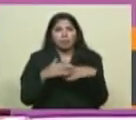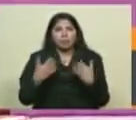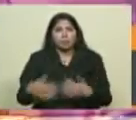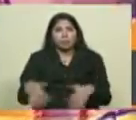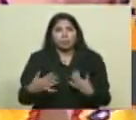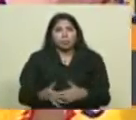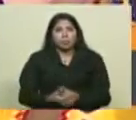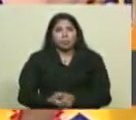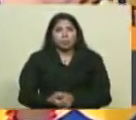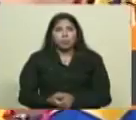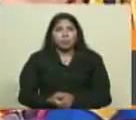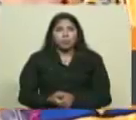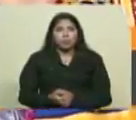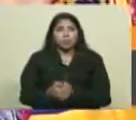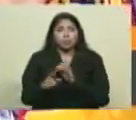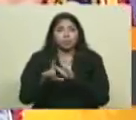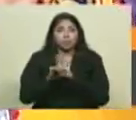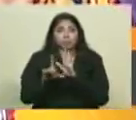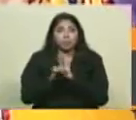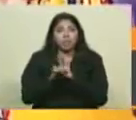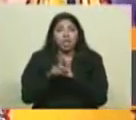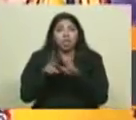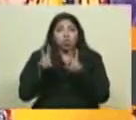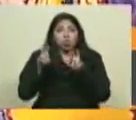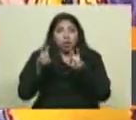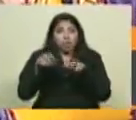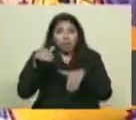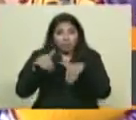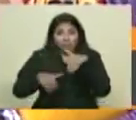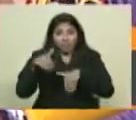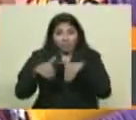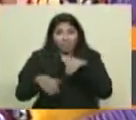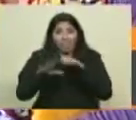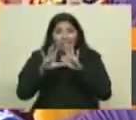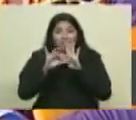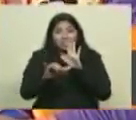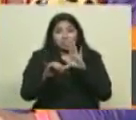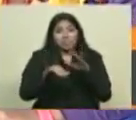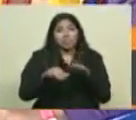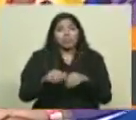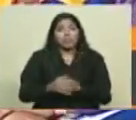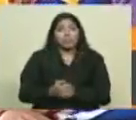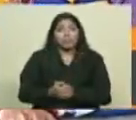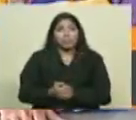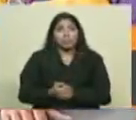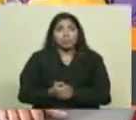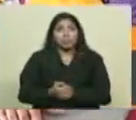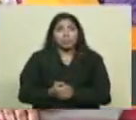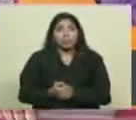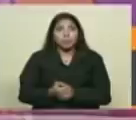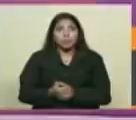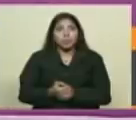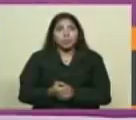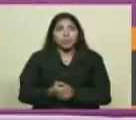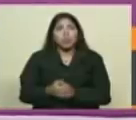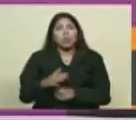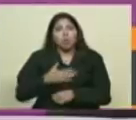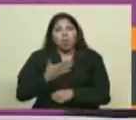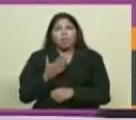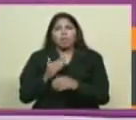constitucionalmente a la elección de una nueva Asamblea Nacional, eso lo vamos a ver, quizás podamos